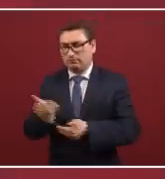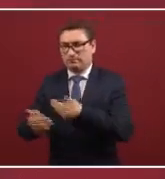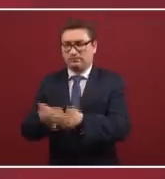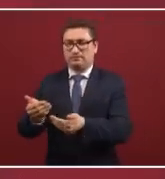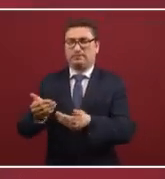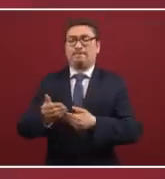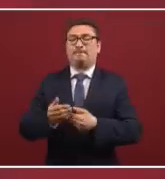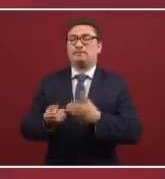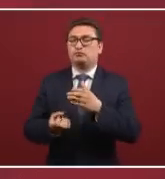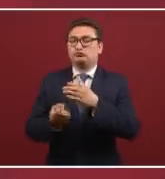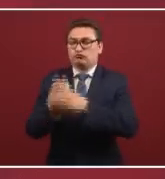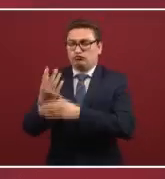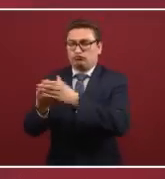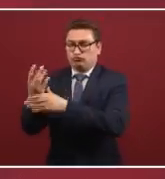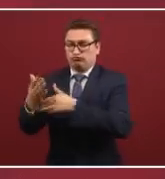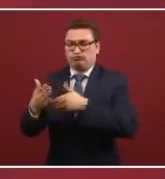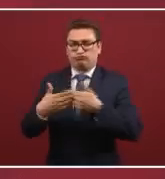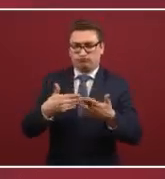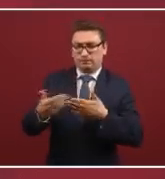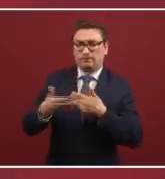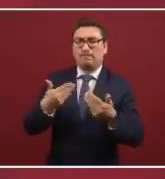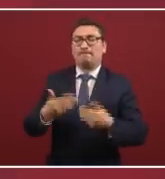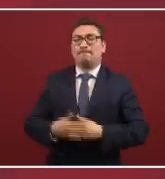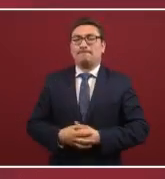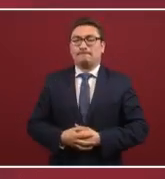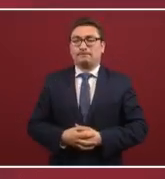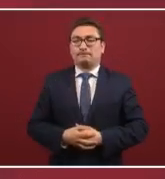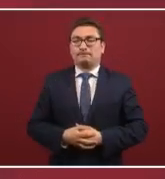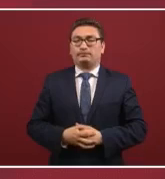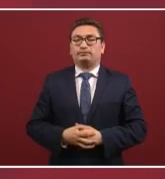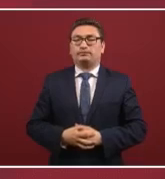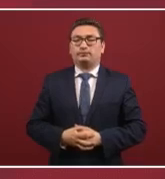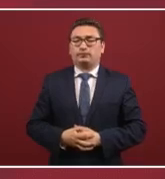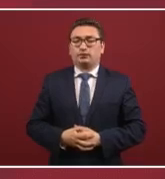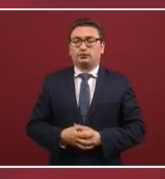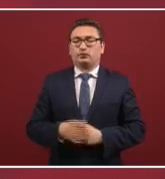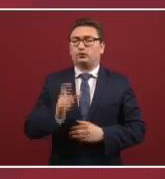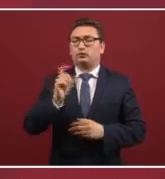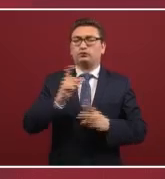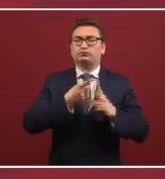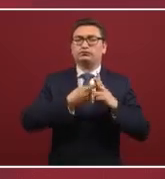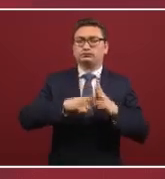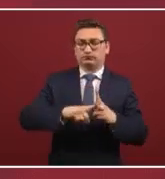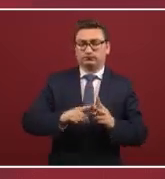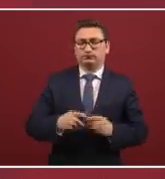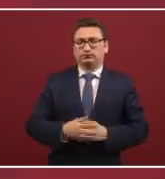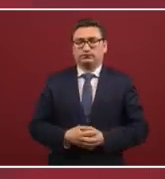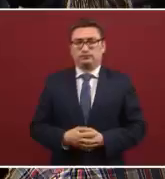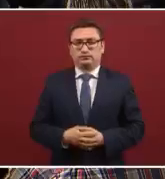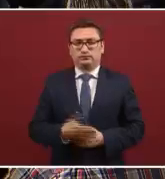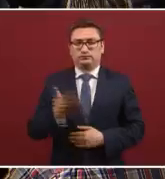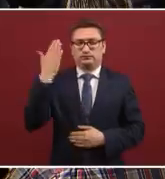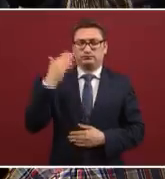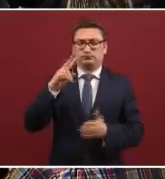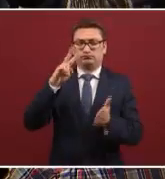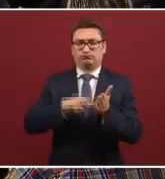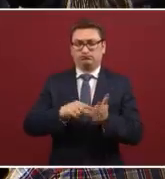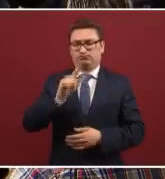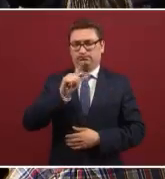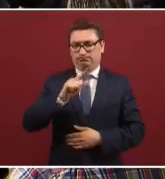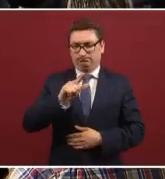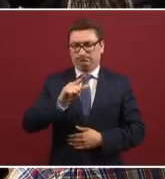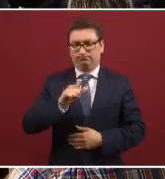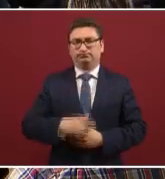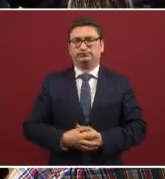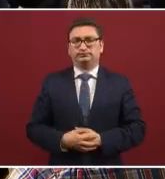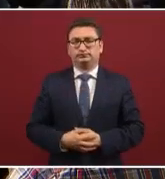de modernización de ese tratado inició en 2017. A